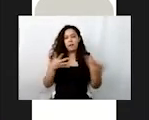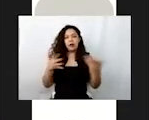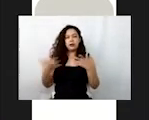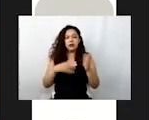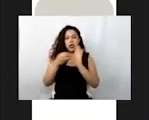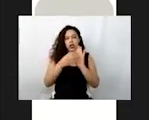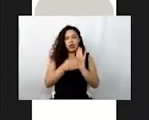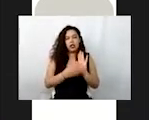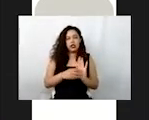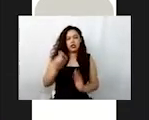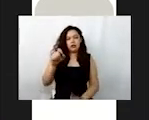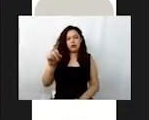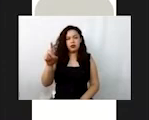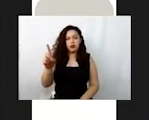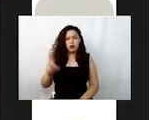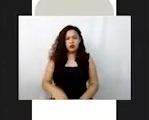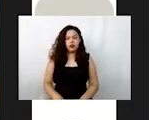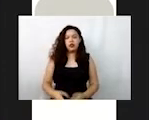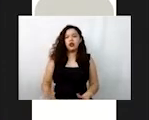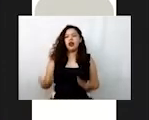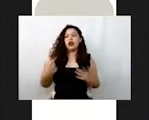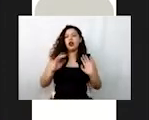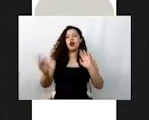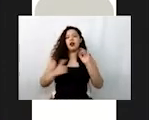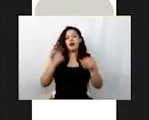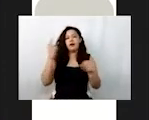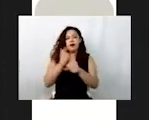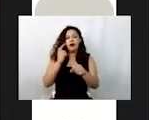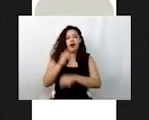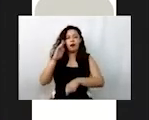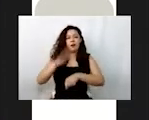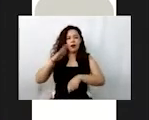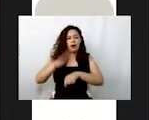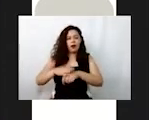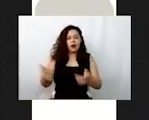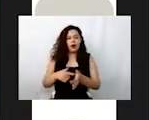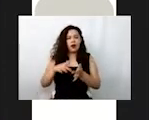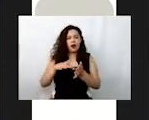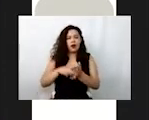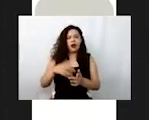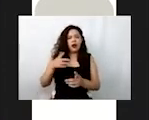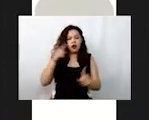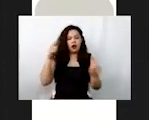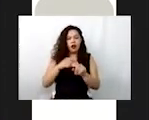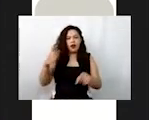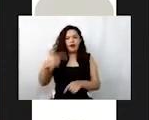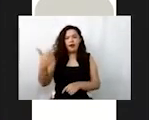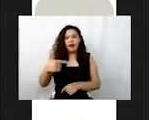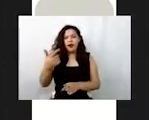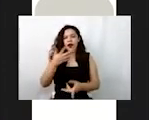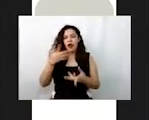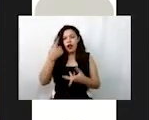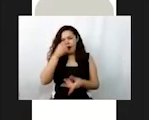Agenda 2030. Ellos identifican con el que más se contribuye, es el objetivo 12, producción y consumo